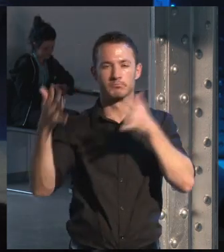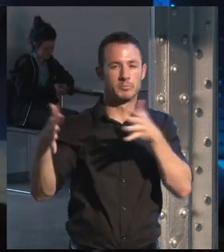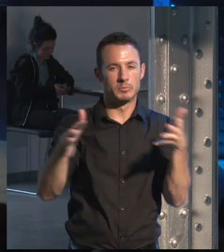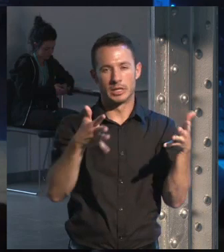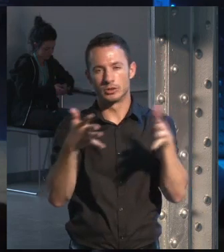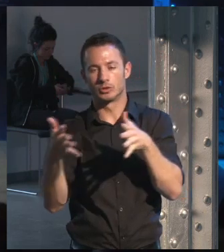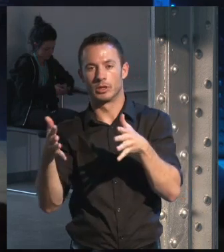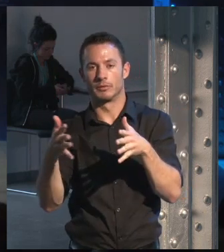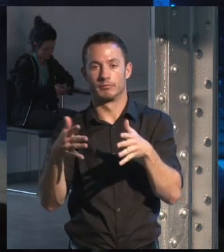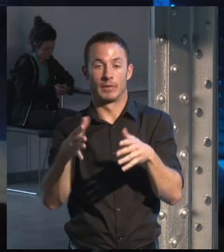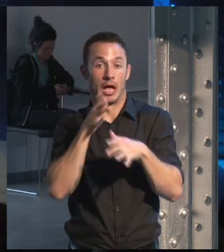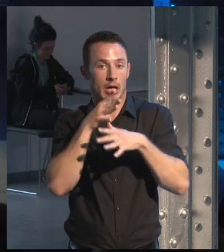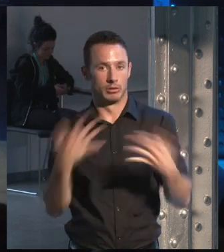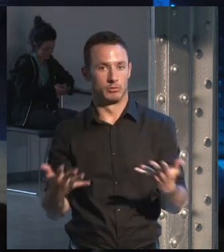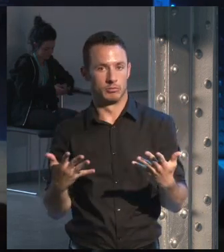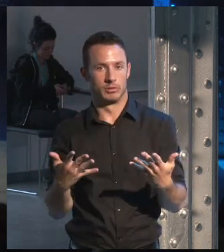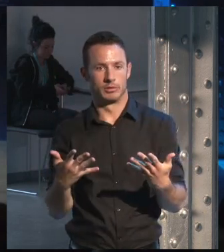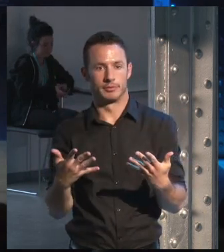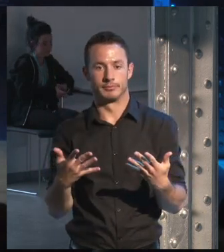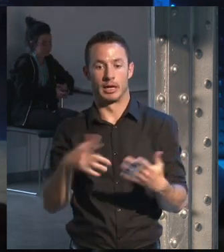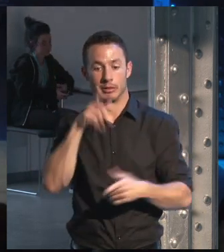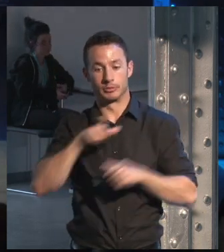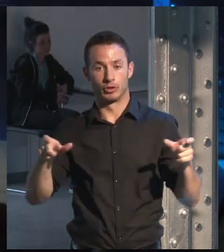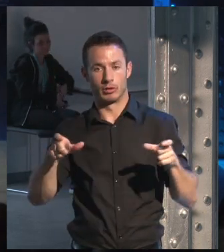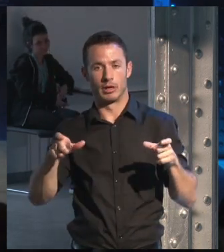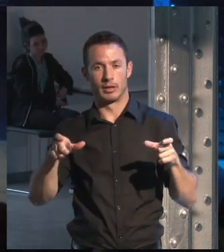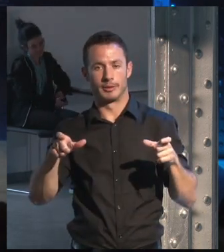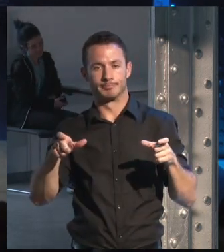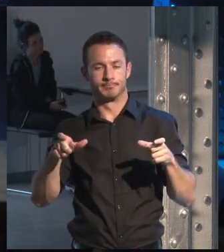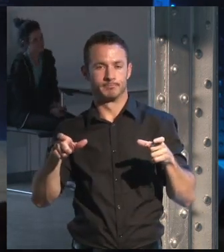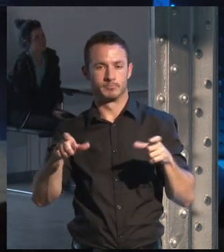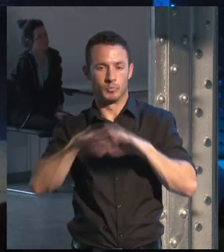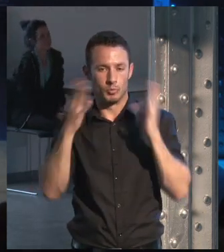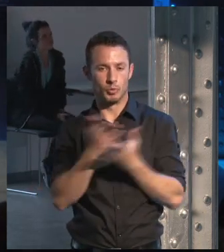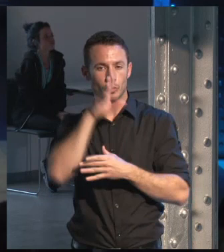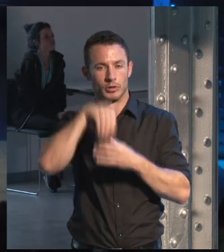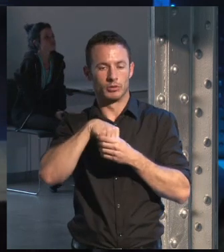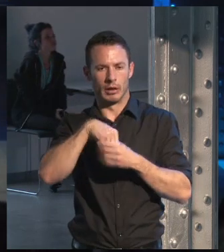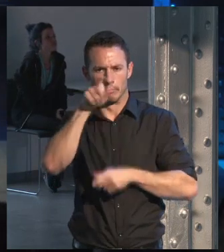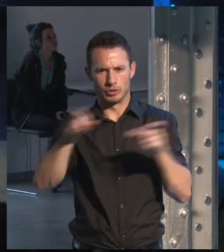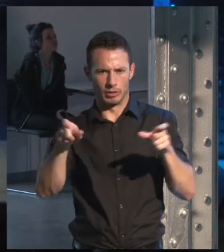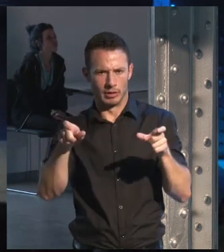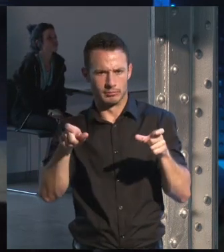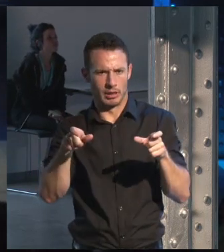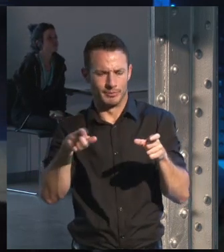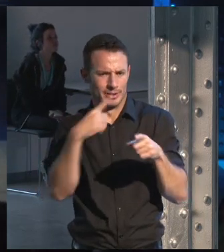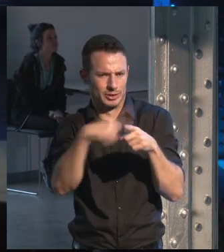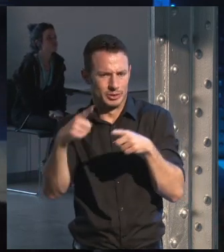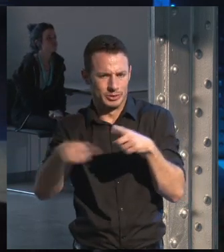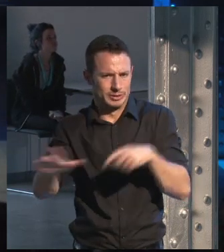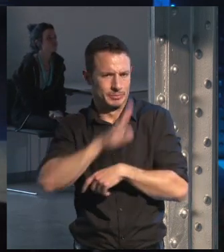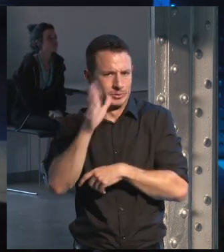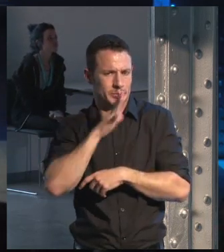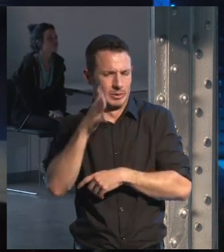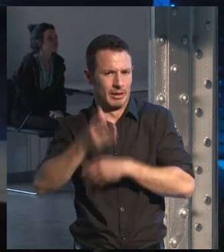hemos llegado. Creo que a día de hoy, los que estamos metidos en este rollo, y hay gente que hace cosas magníficas, que lo vais a ver ahí, que están aquí detrás,